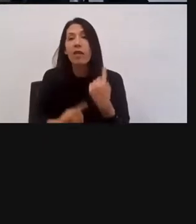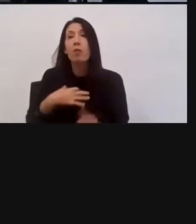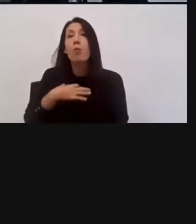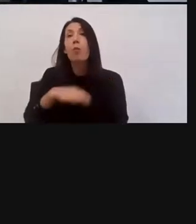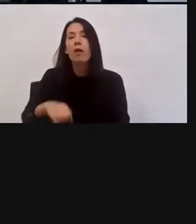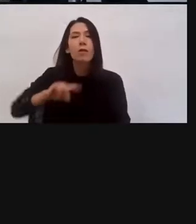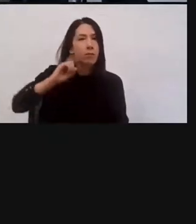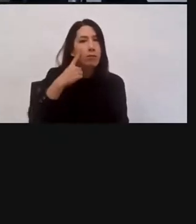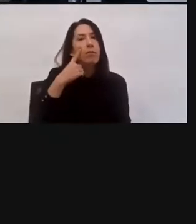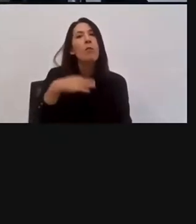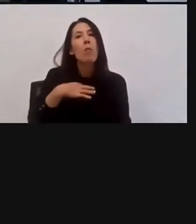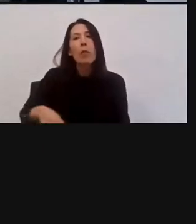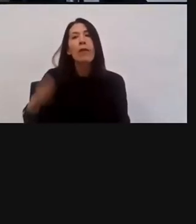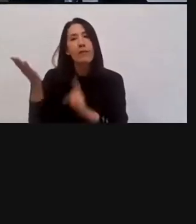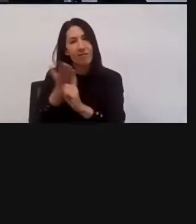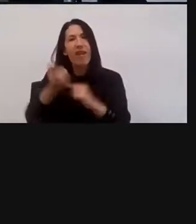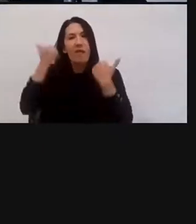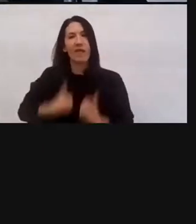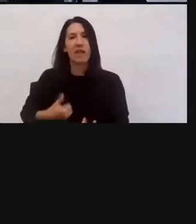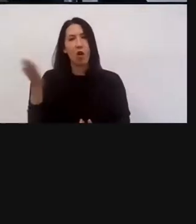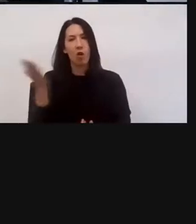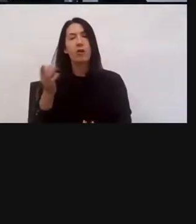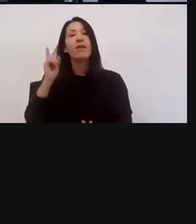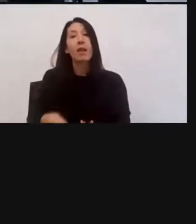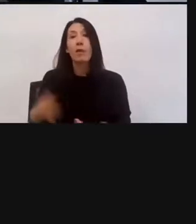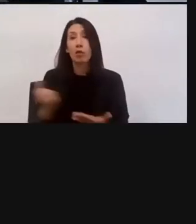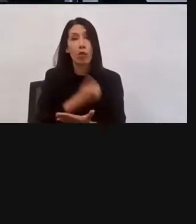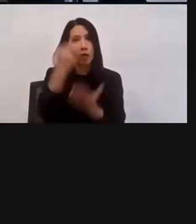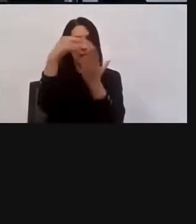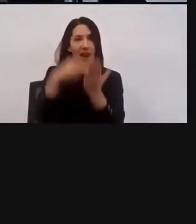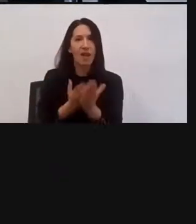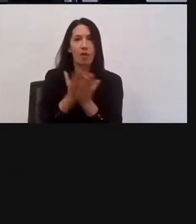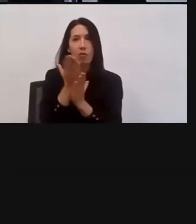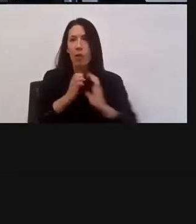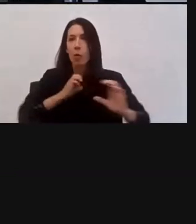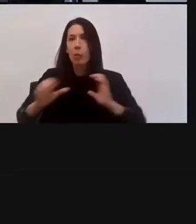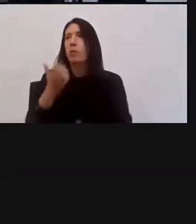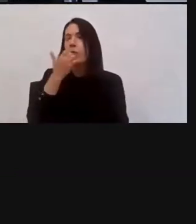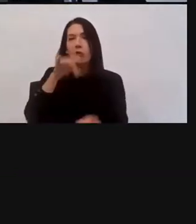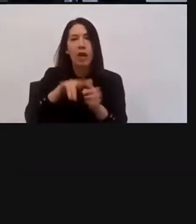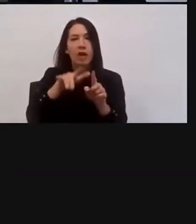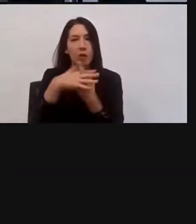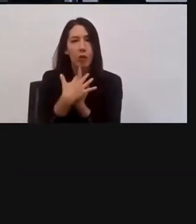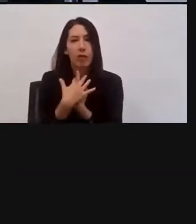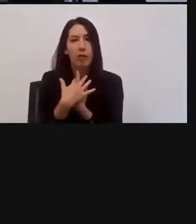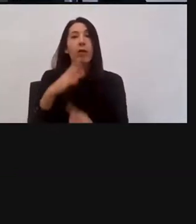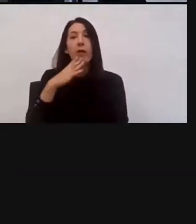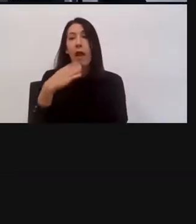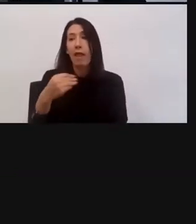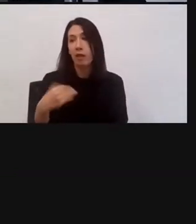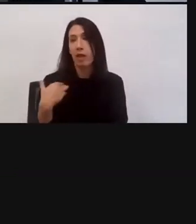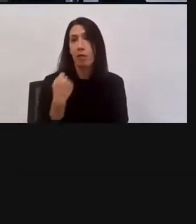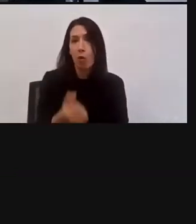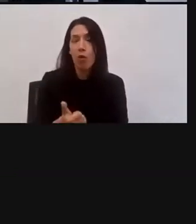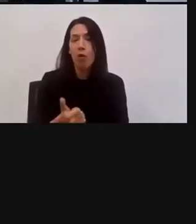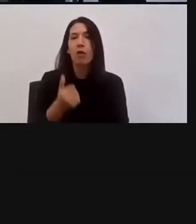detectan agresiones de tipo físico. Todos hemos leído en los medios pues, los casos que ha habido con la adolescente hace poco, con